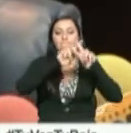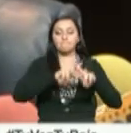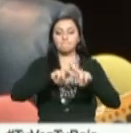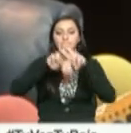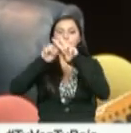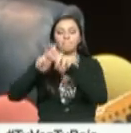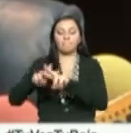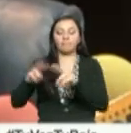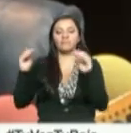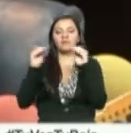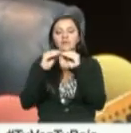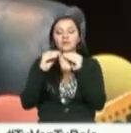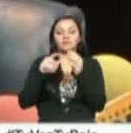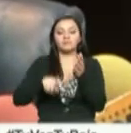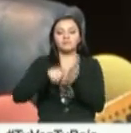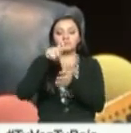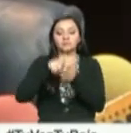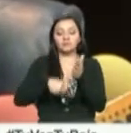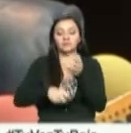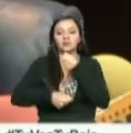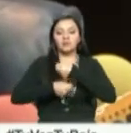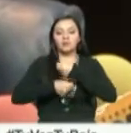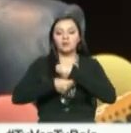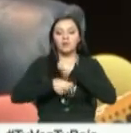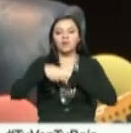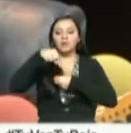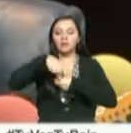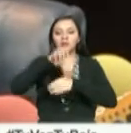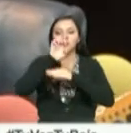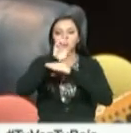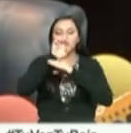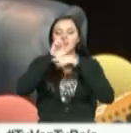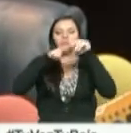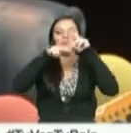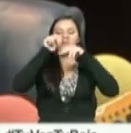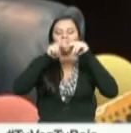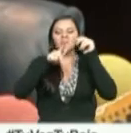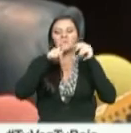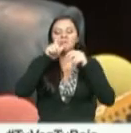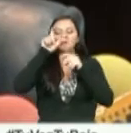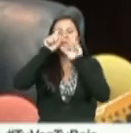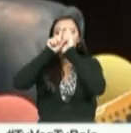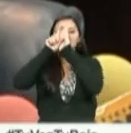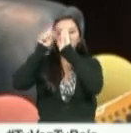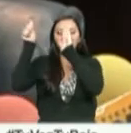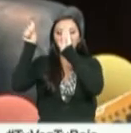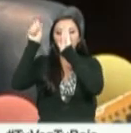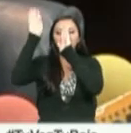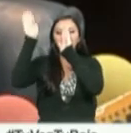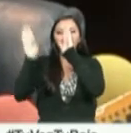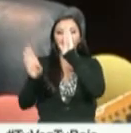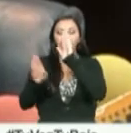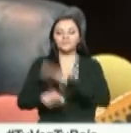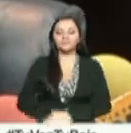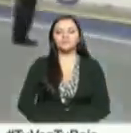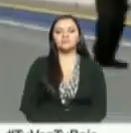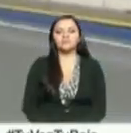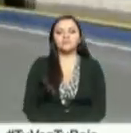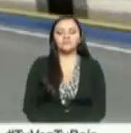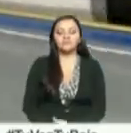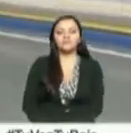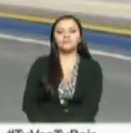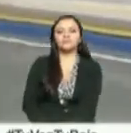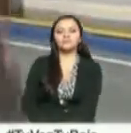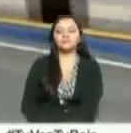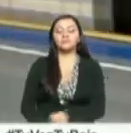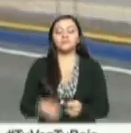de contratos de obras públicas en el país en las que está, que fue constructor Odebrecht. El